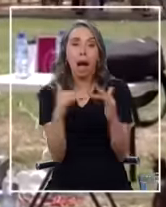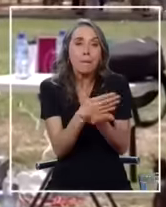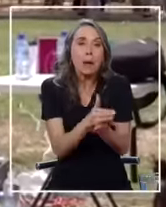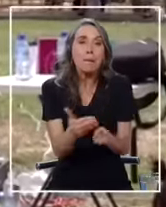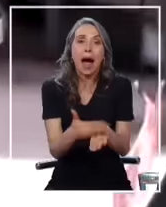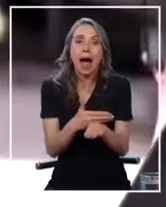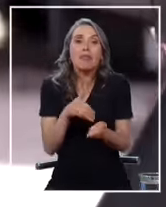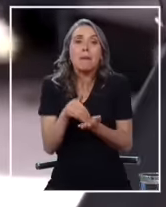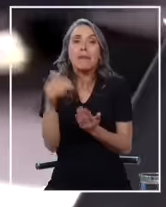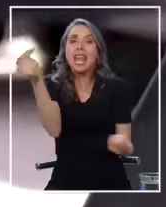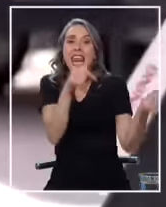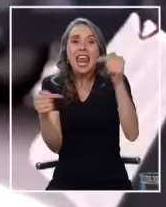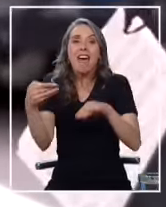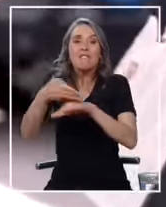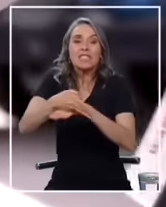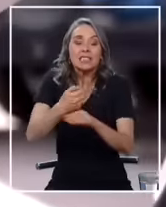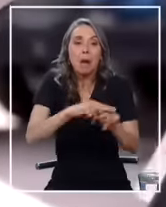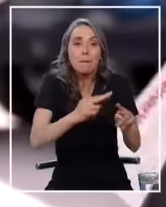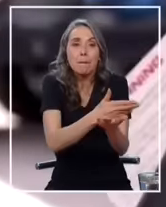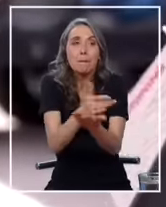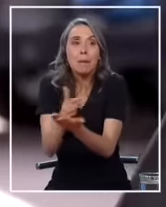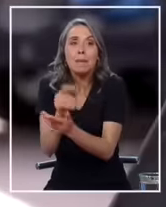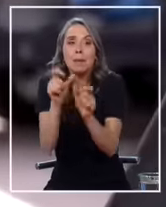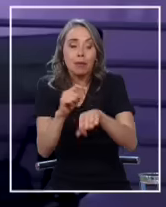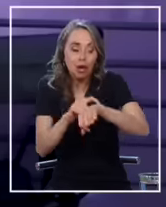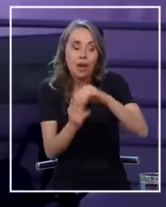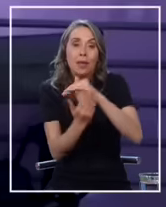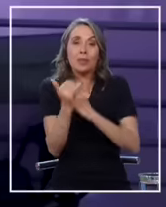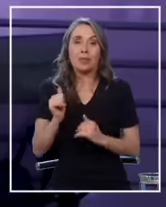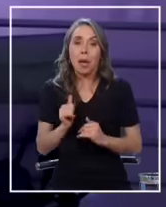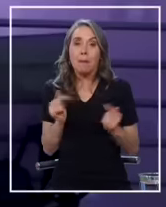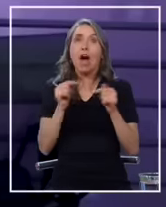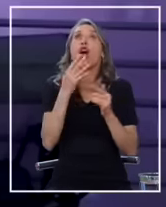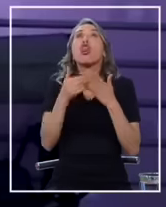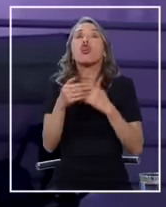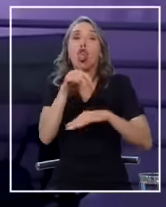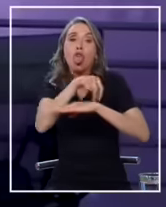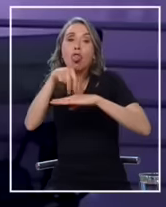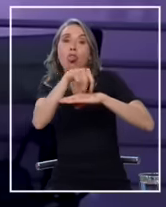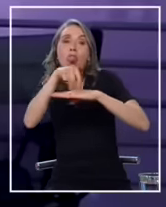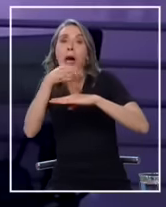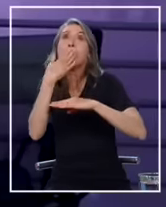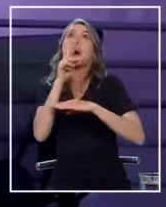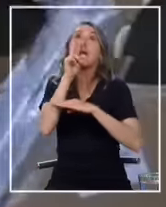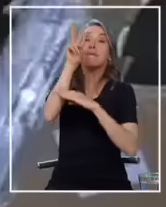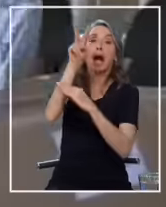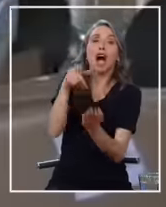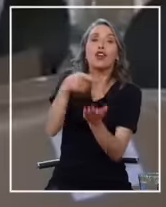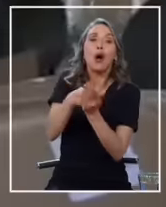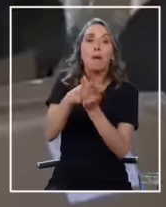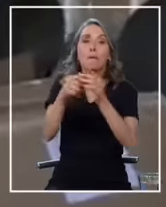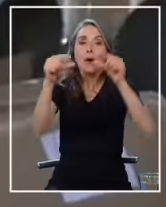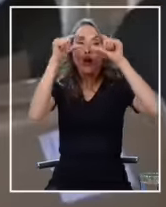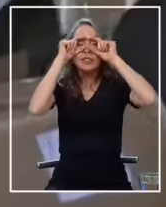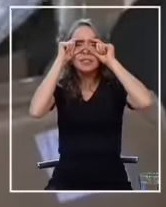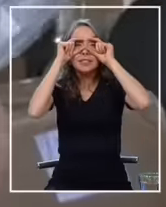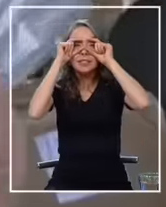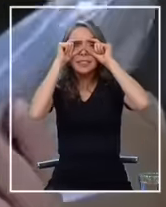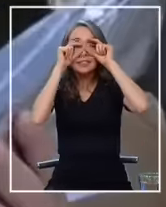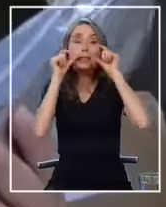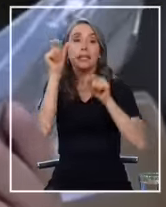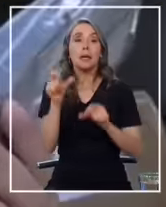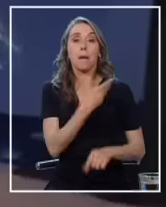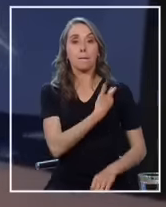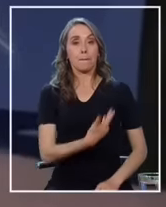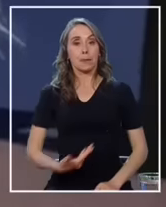miles de visitantes, donde las personas desde temprano llegaron a buscar el mejor lugar y compraron sus lentes. Entre ellos,